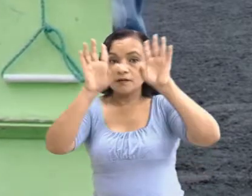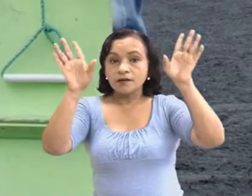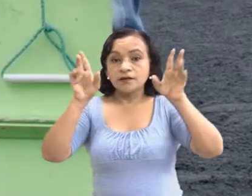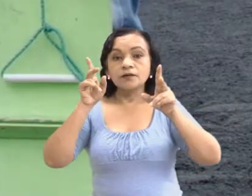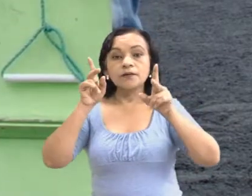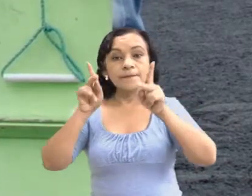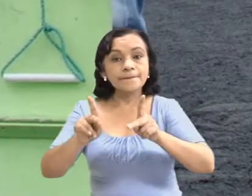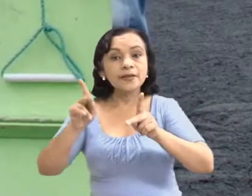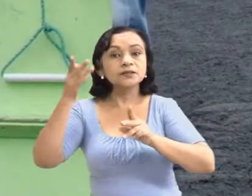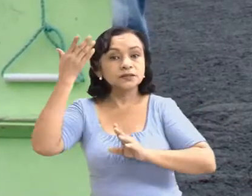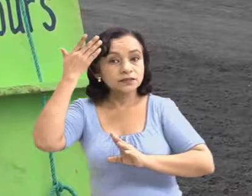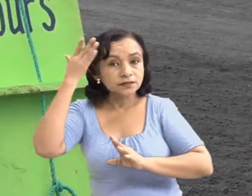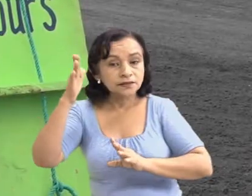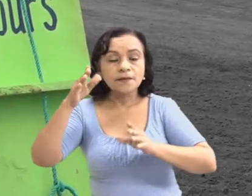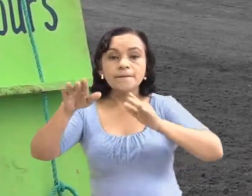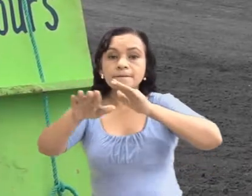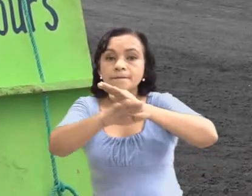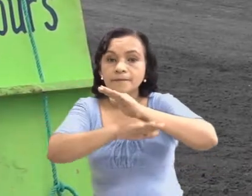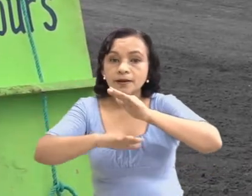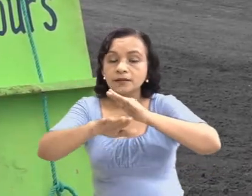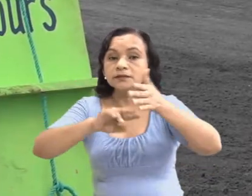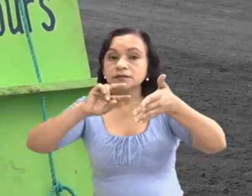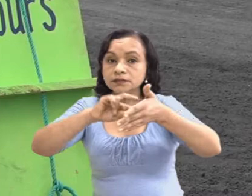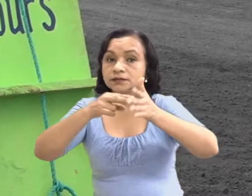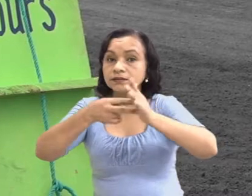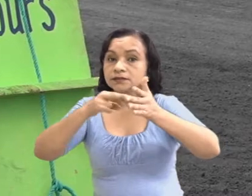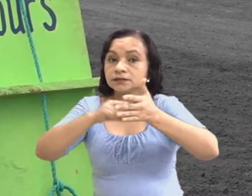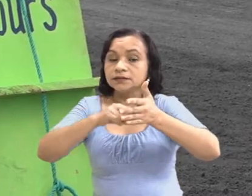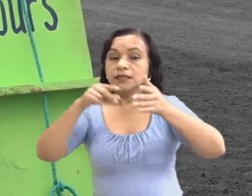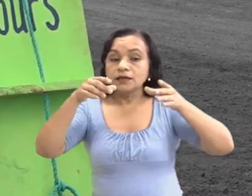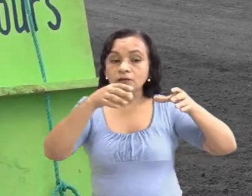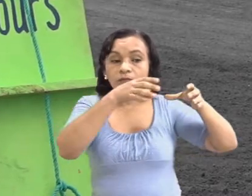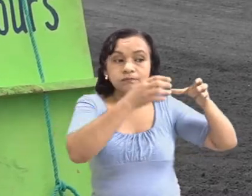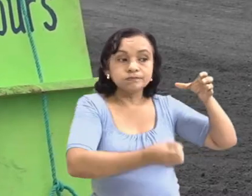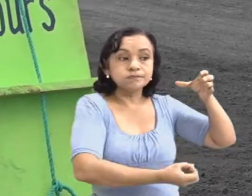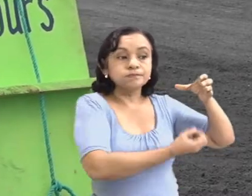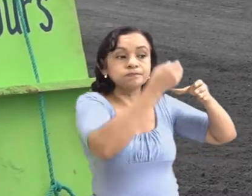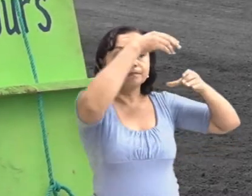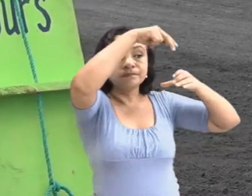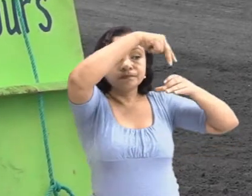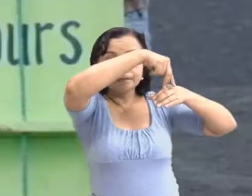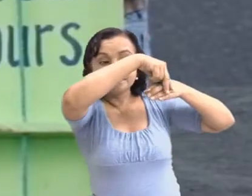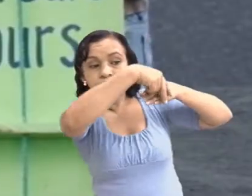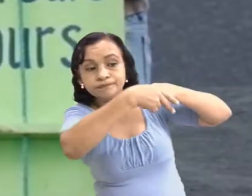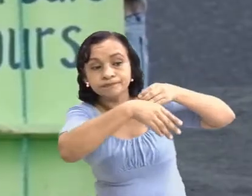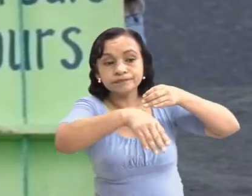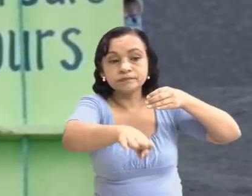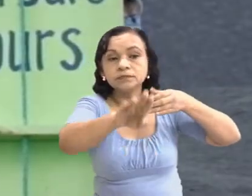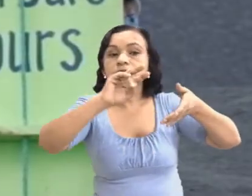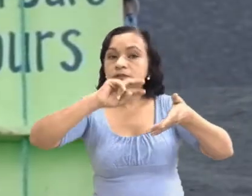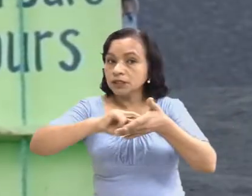visitante debe de tener conocimiento básico de lo que significa venir a hacer el sandboarding aquí en el Cerro Negro.